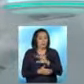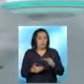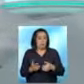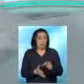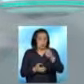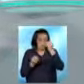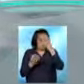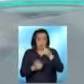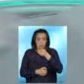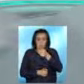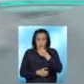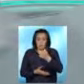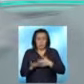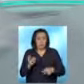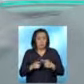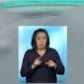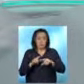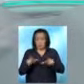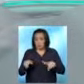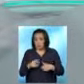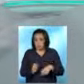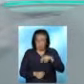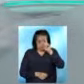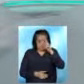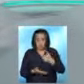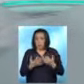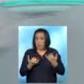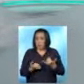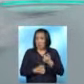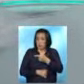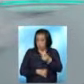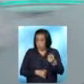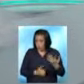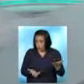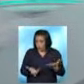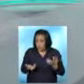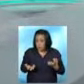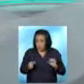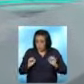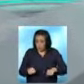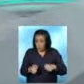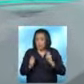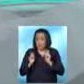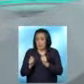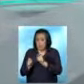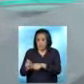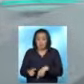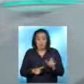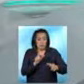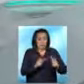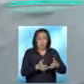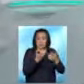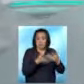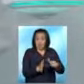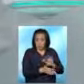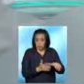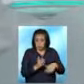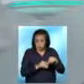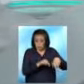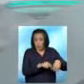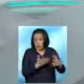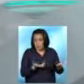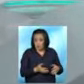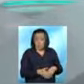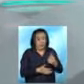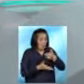que nos han informado qué está pasando en diversas regiones del país. Ahora, amigos, si usted todavía quiere donar para los damnificados en esta emergencia